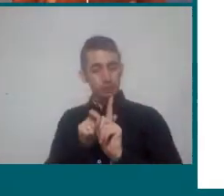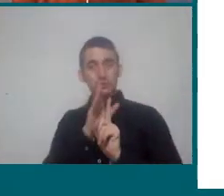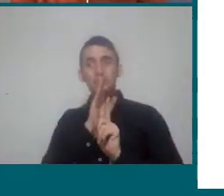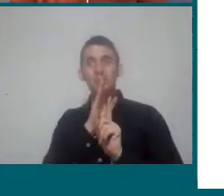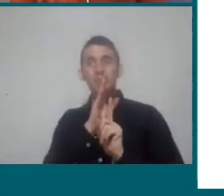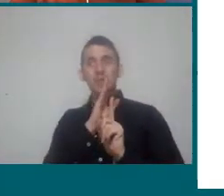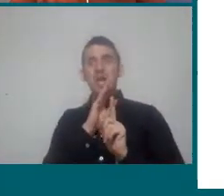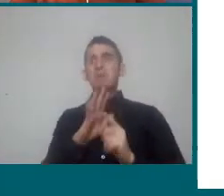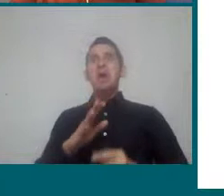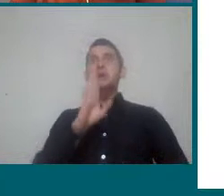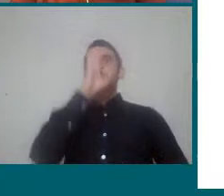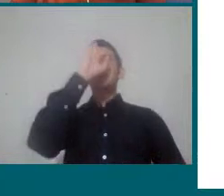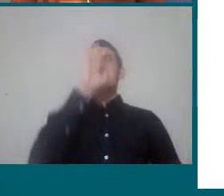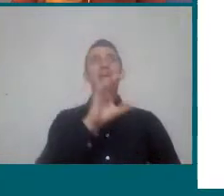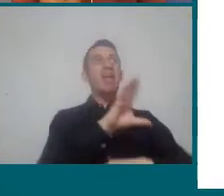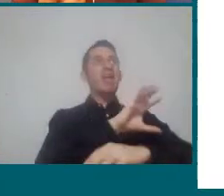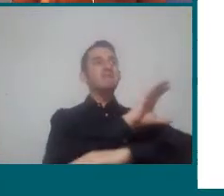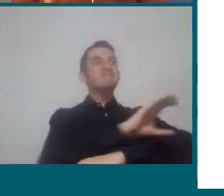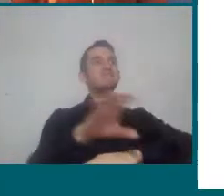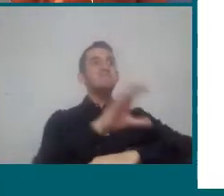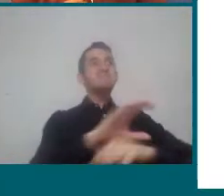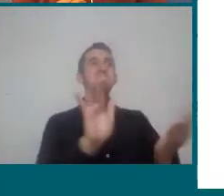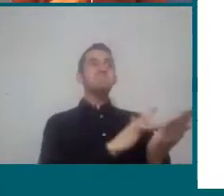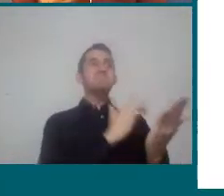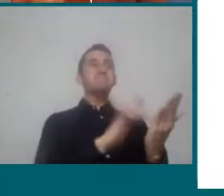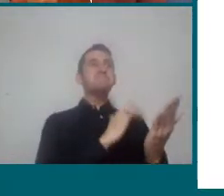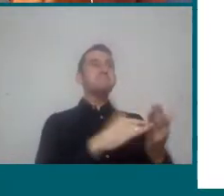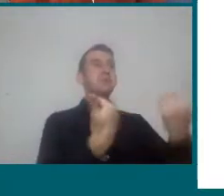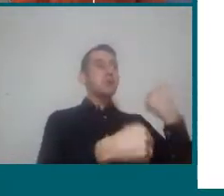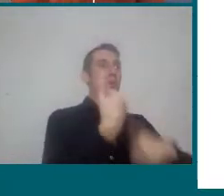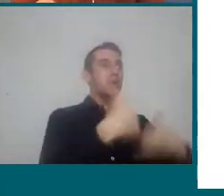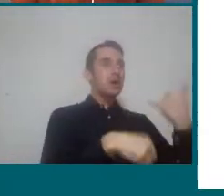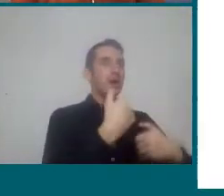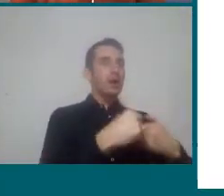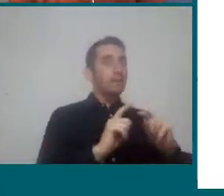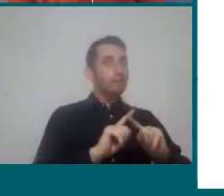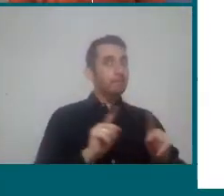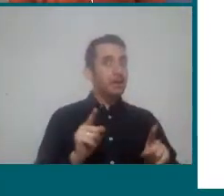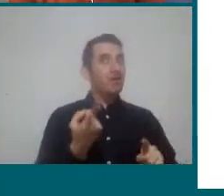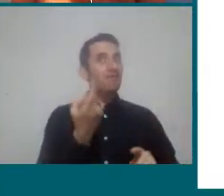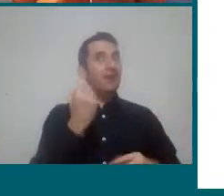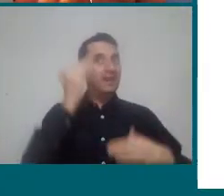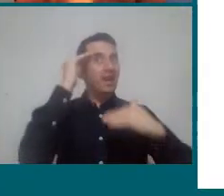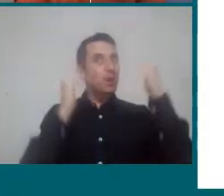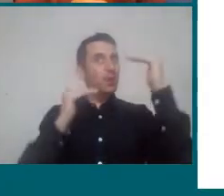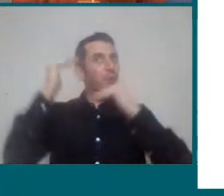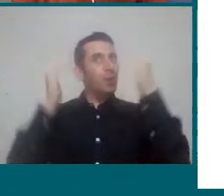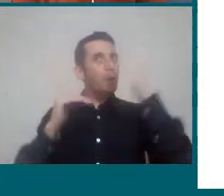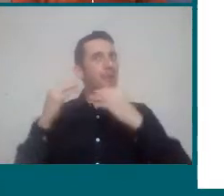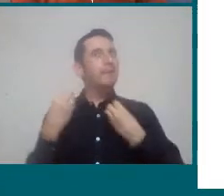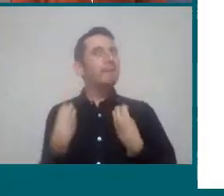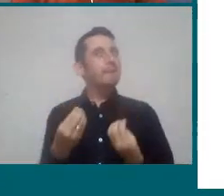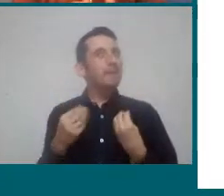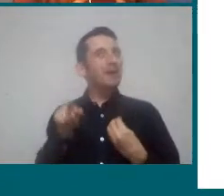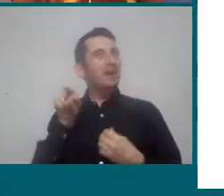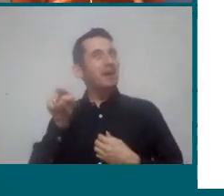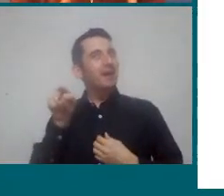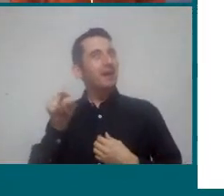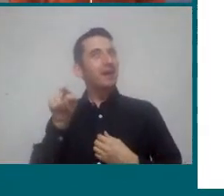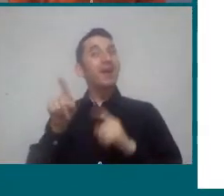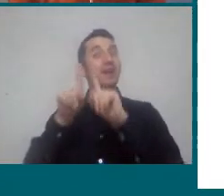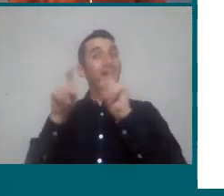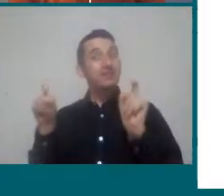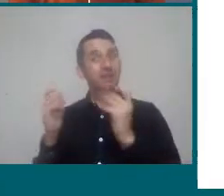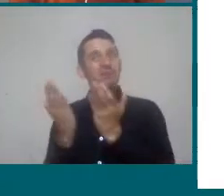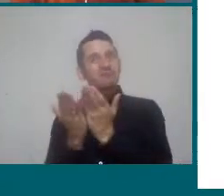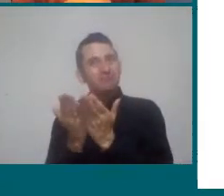ocio, pero unas grandes carencias a nivel de la competencia para desarrollarlo en otros